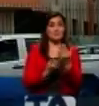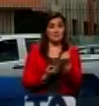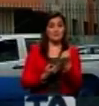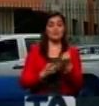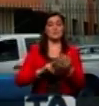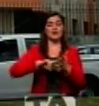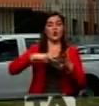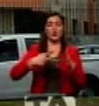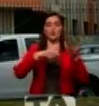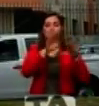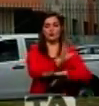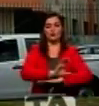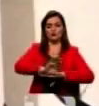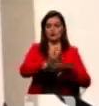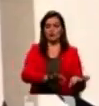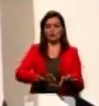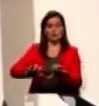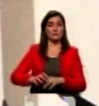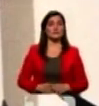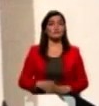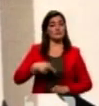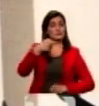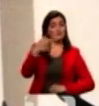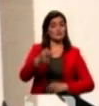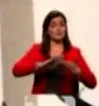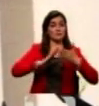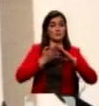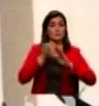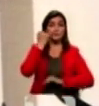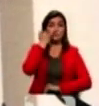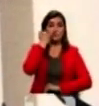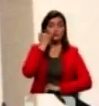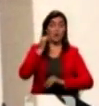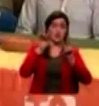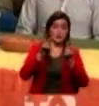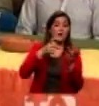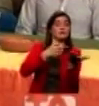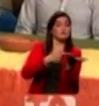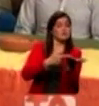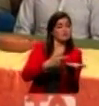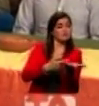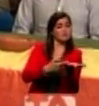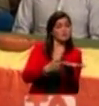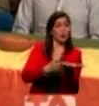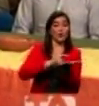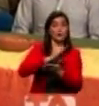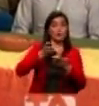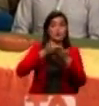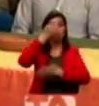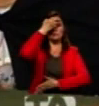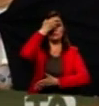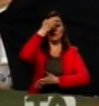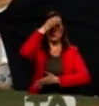agro. Todo apunta a que entre estos temas, el próximo en el que la CONAIE y el gobierno central llegarán a un acuerdo será el de la reinstauración de la